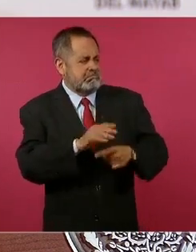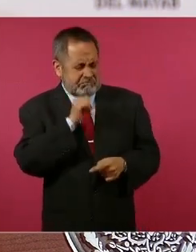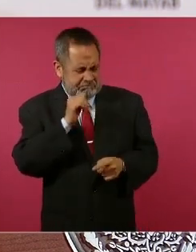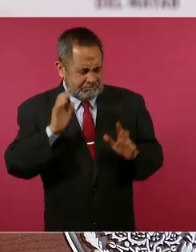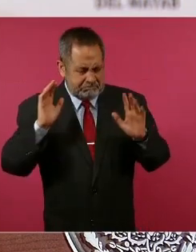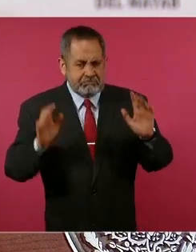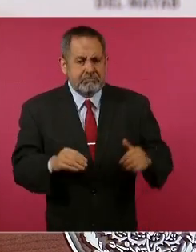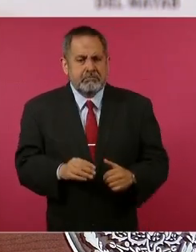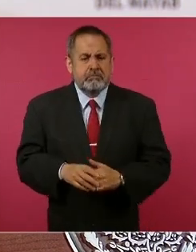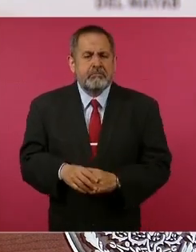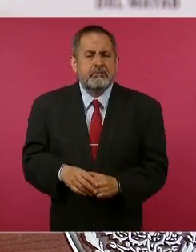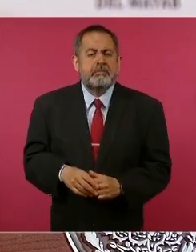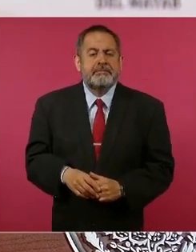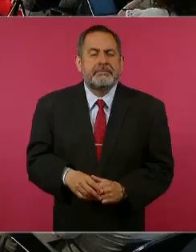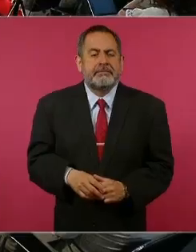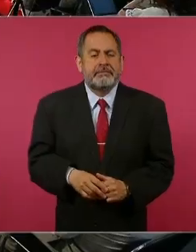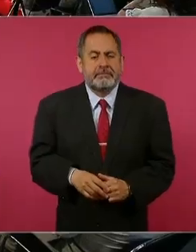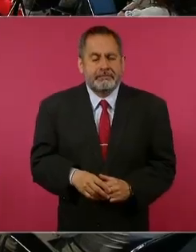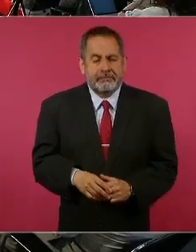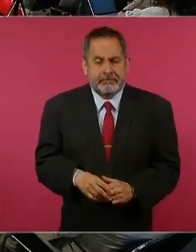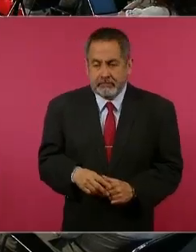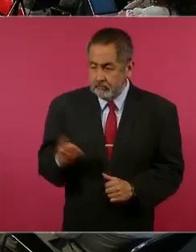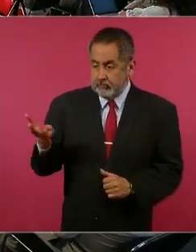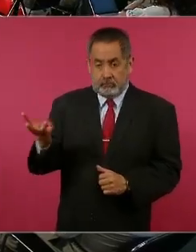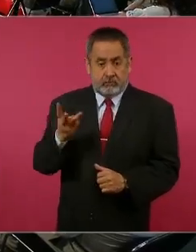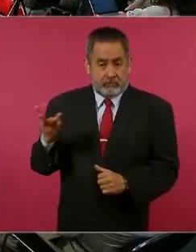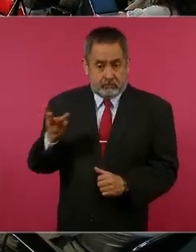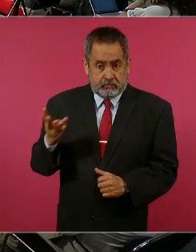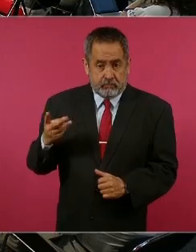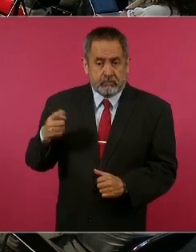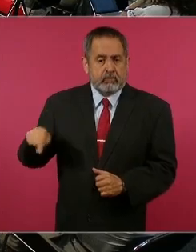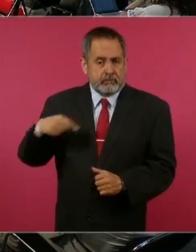que se pongan los tres